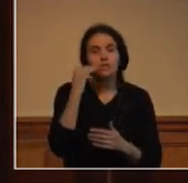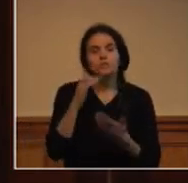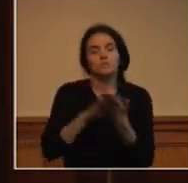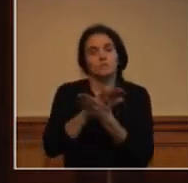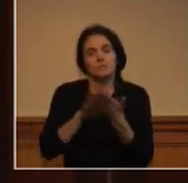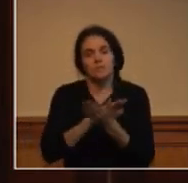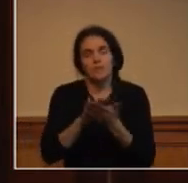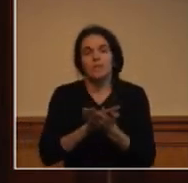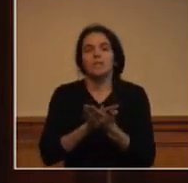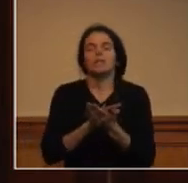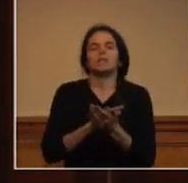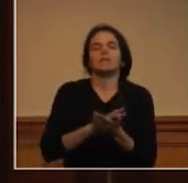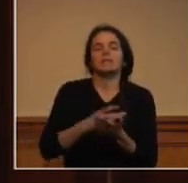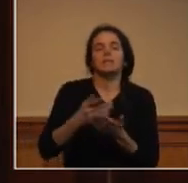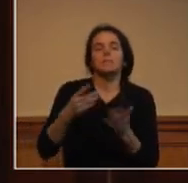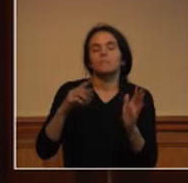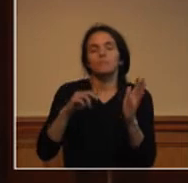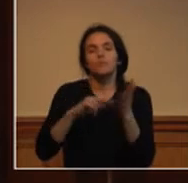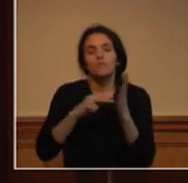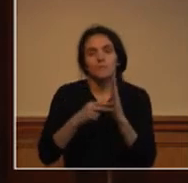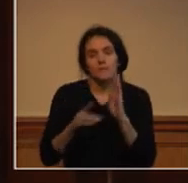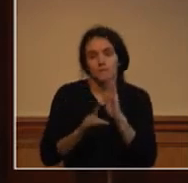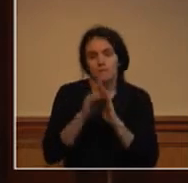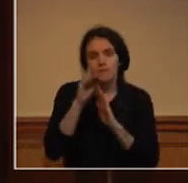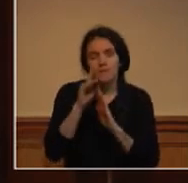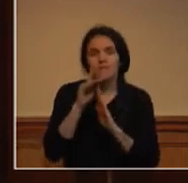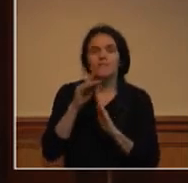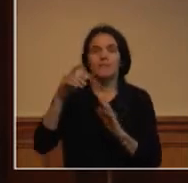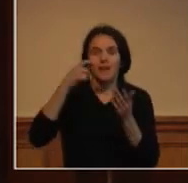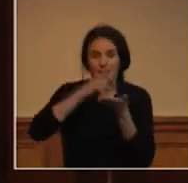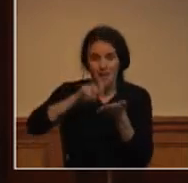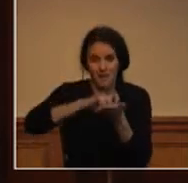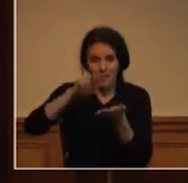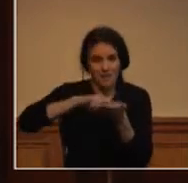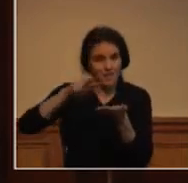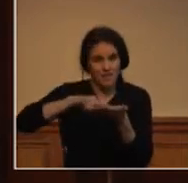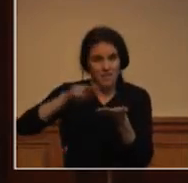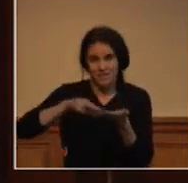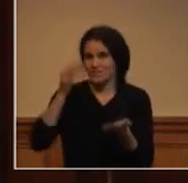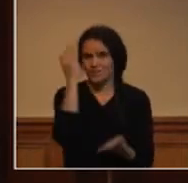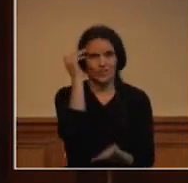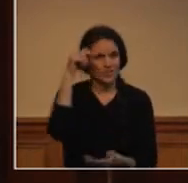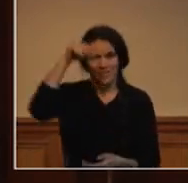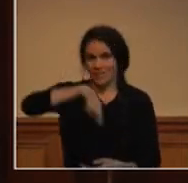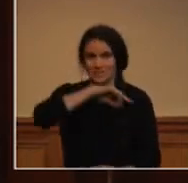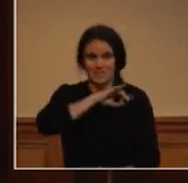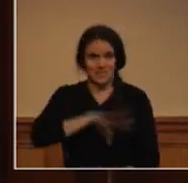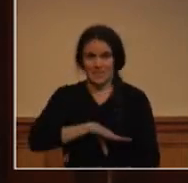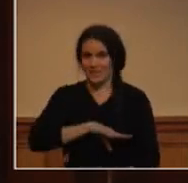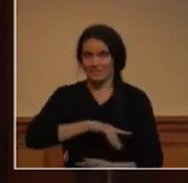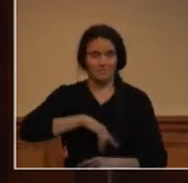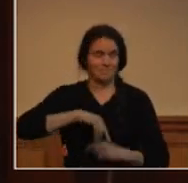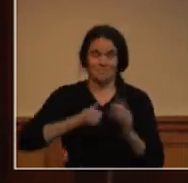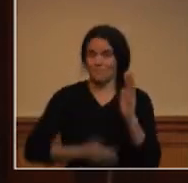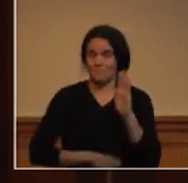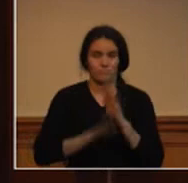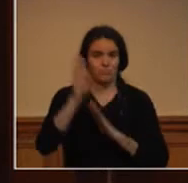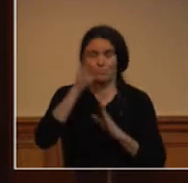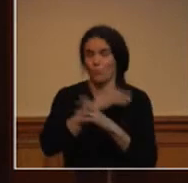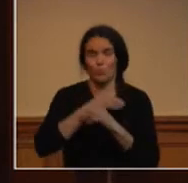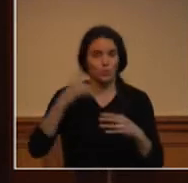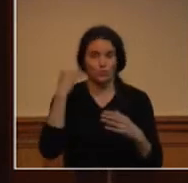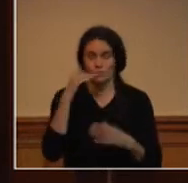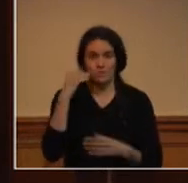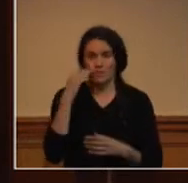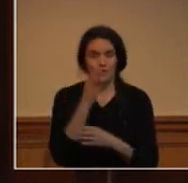trastornos de neurodesarrollo, las tasas de analfabetismo están muy altas en Chile. Y esto no es una cosa que veamos afuera.